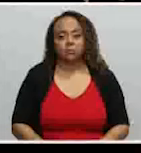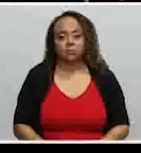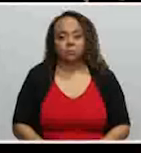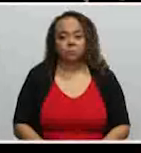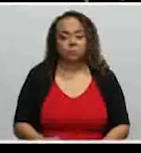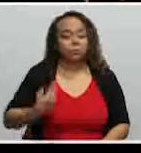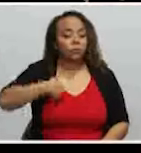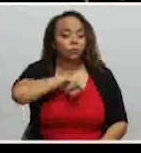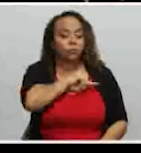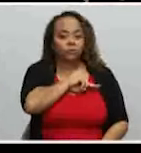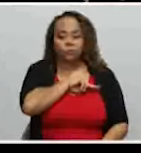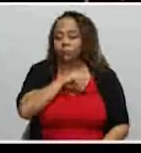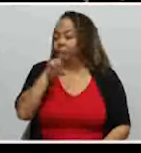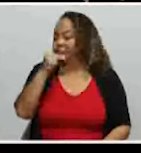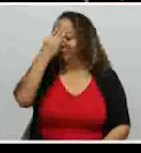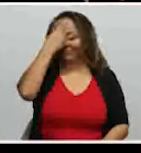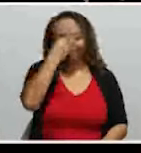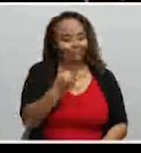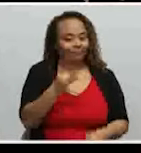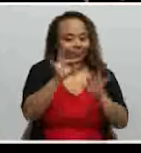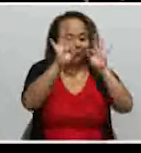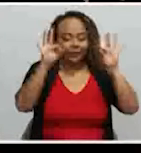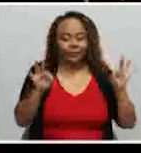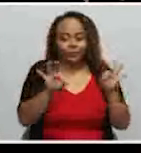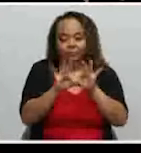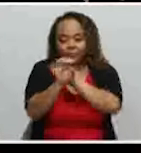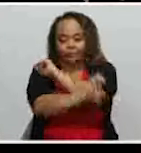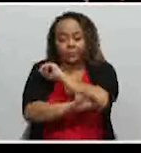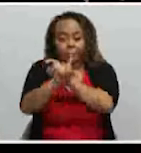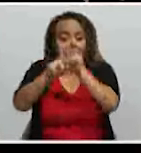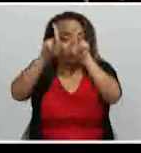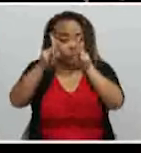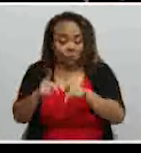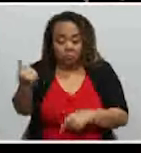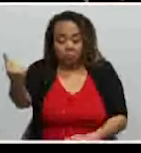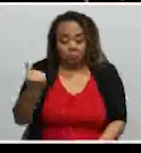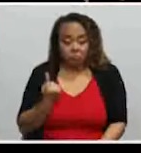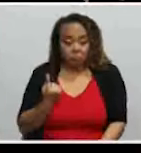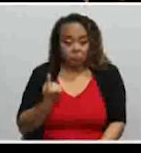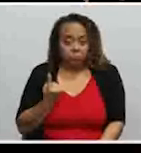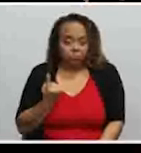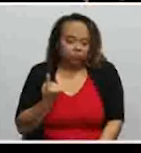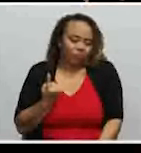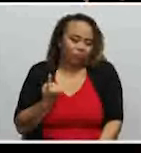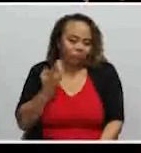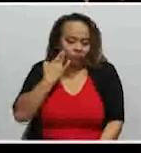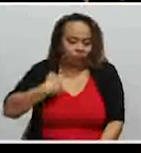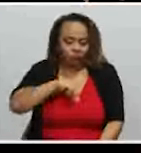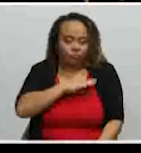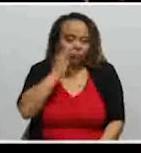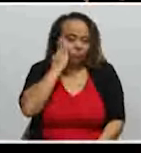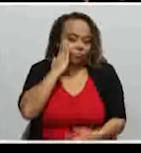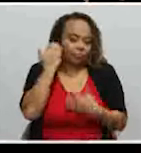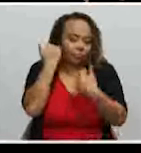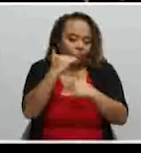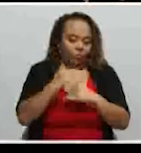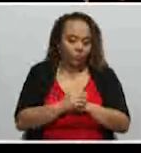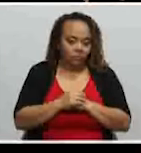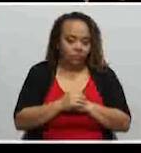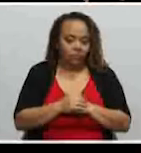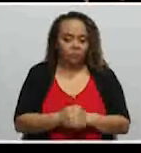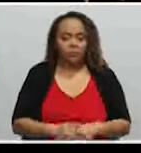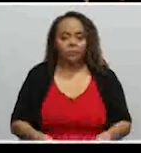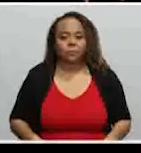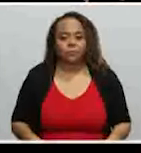Nosotros no creíamos en la figura extranjera de una persona que viniera acá porque conocemos las limitaciones que él tiene.